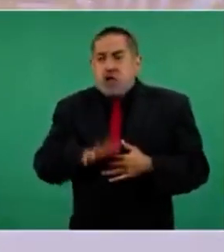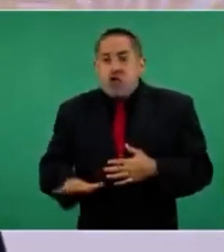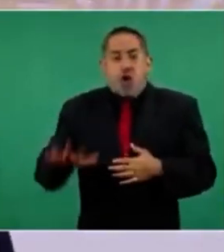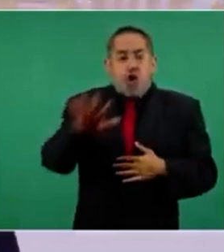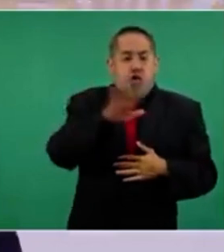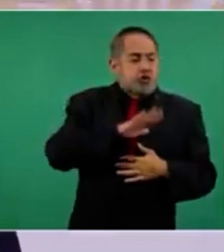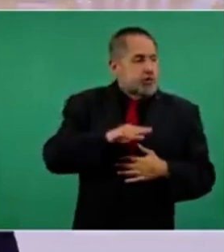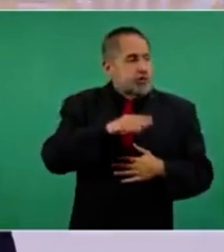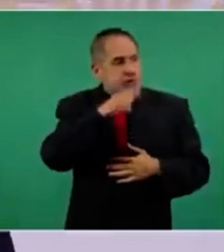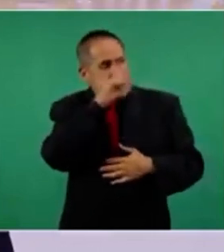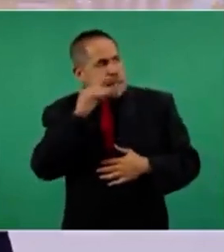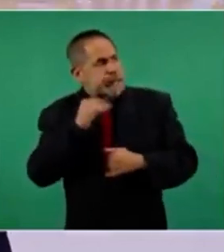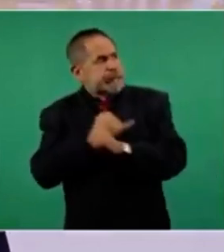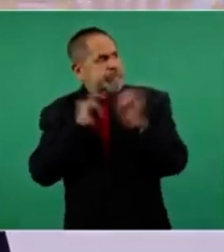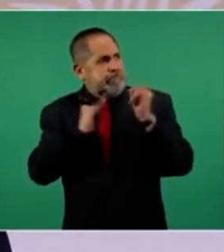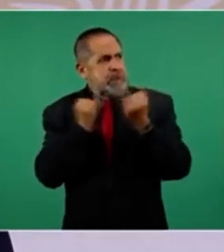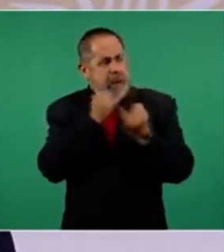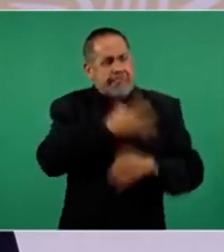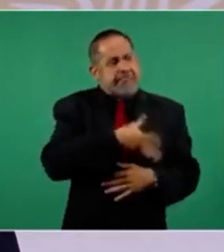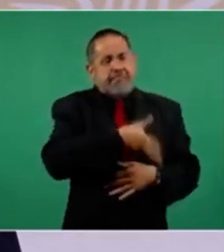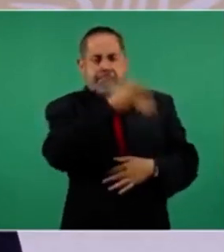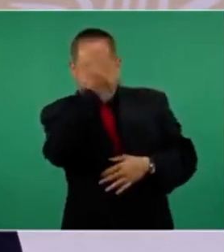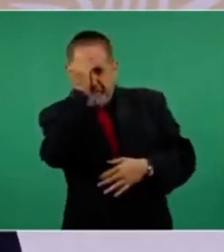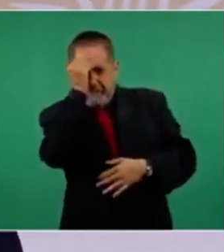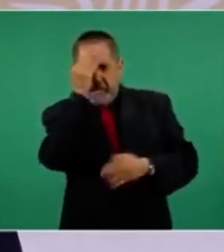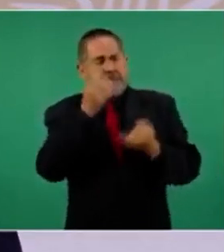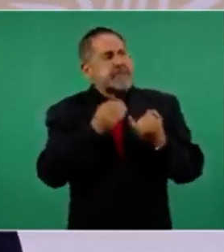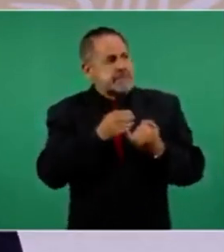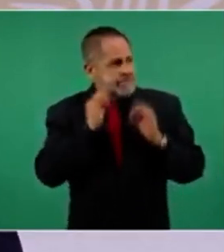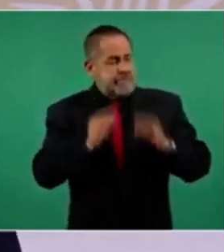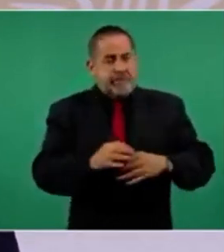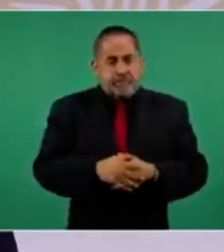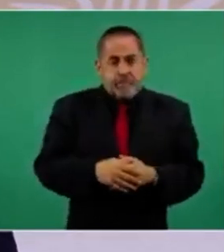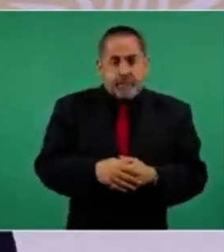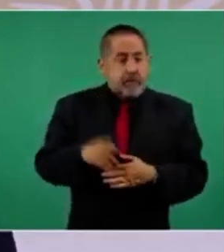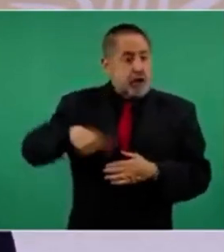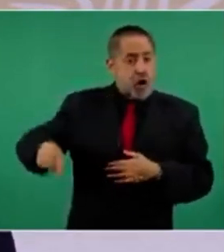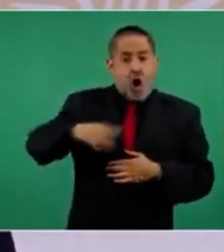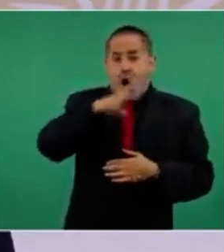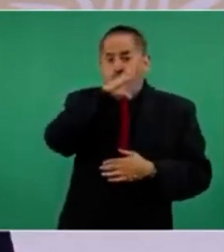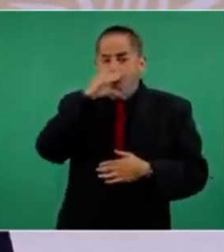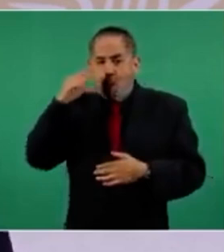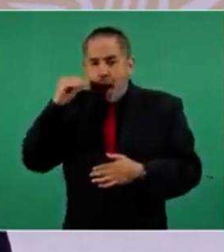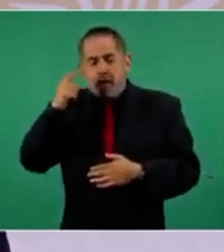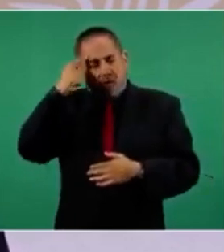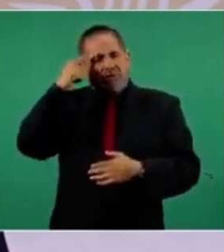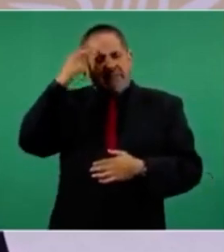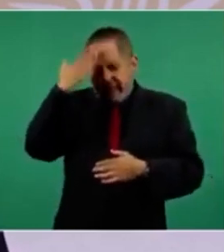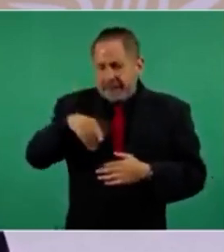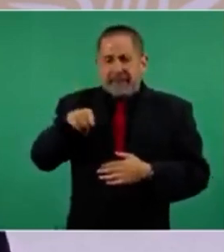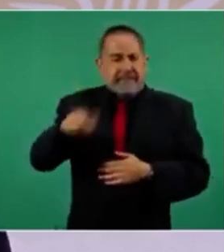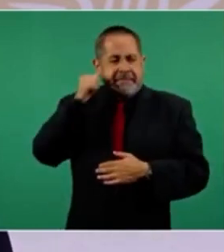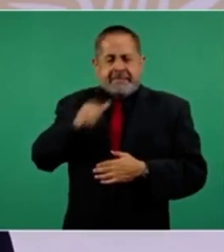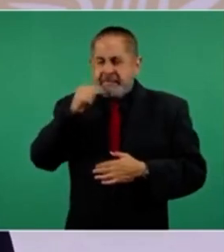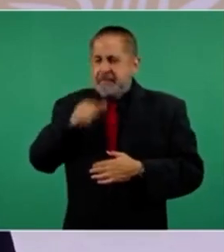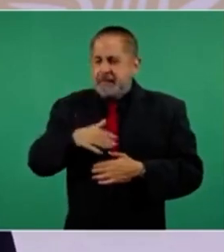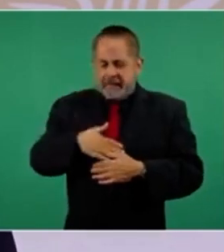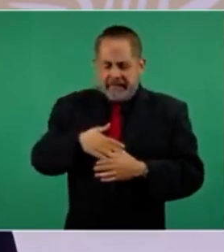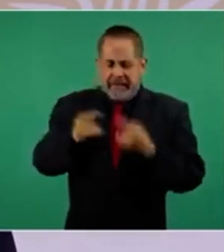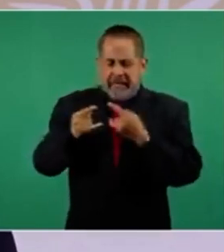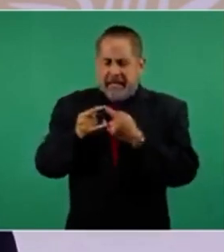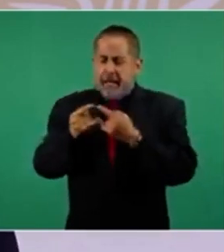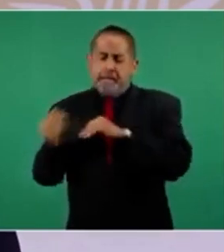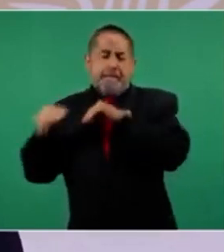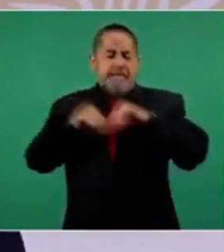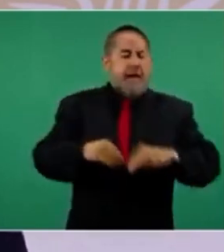nuestro movimiento independentista. No son pocos los notables cubanos que dejaron su sangre y sus nombres en la historia de